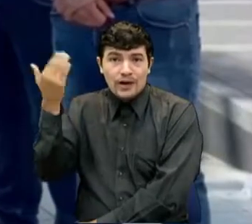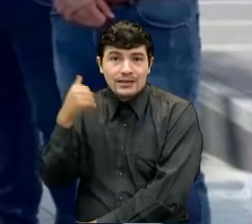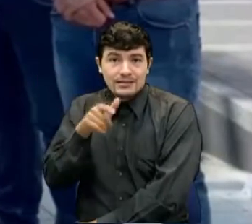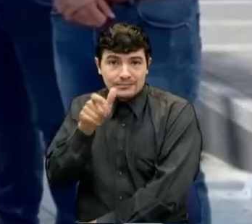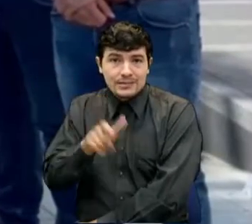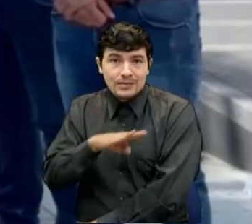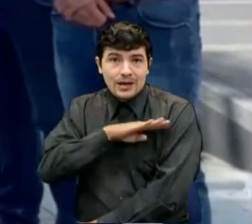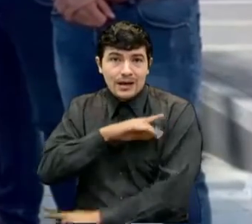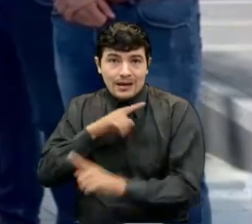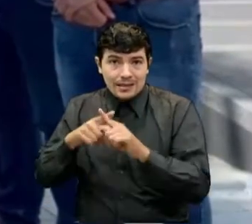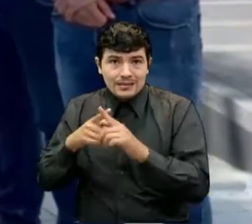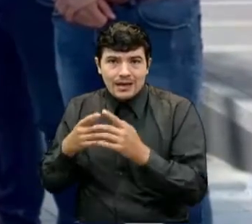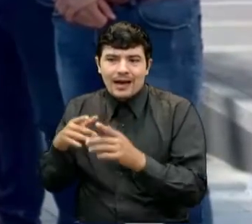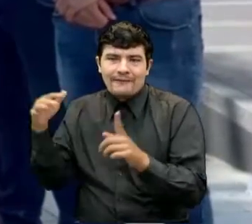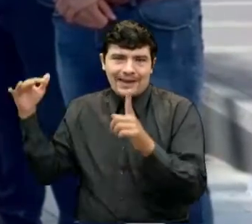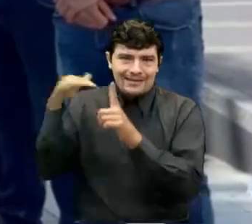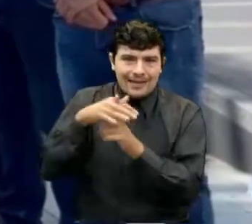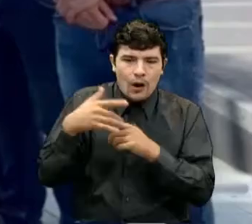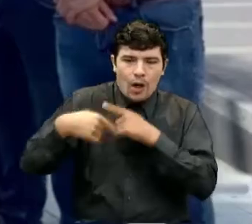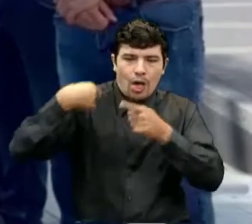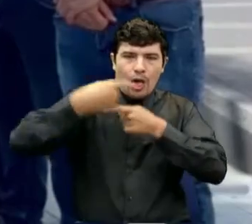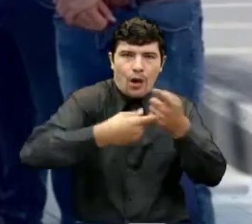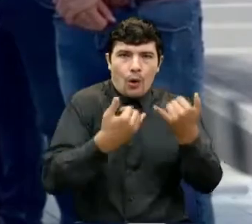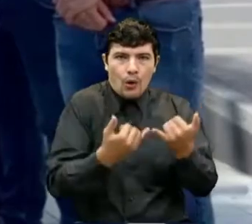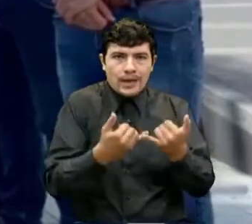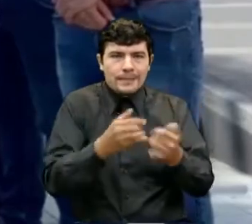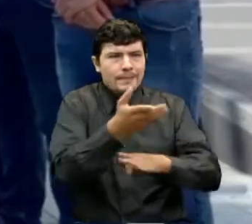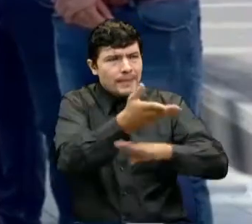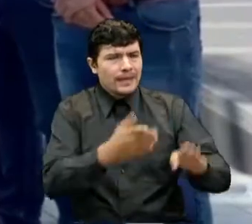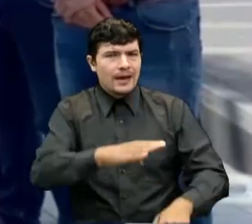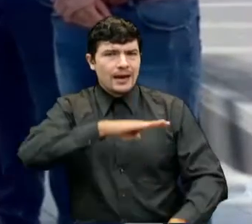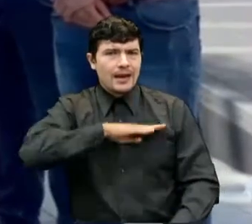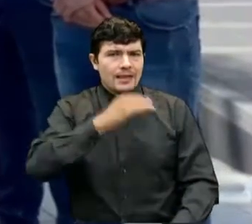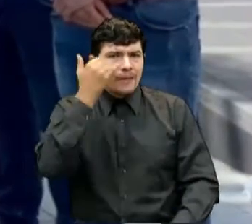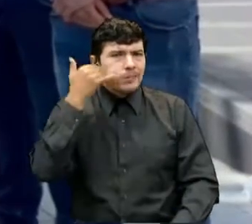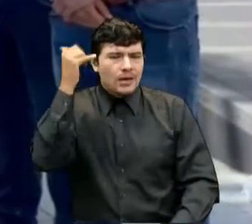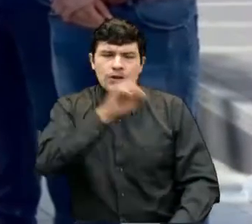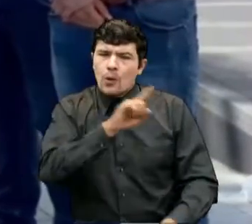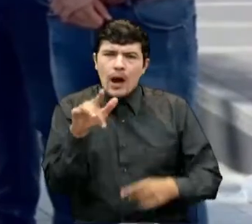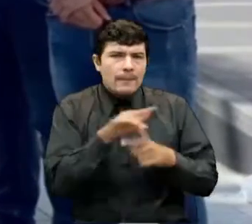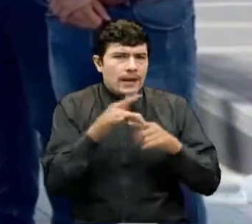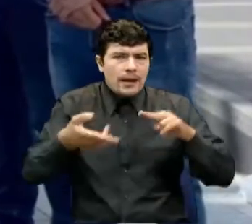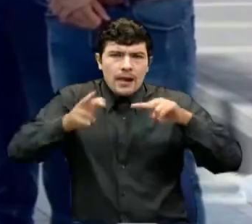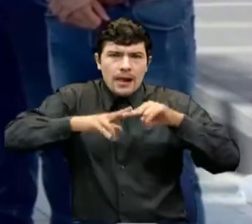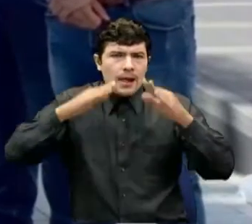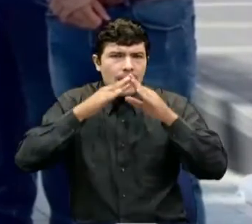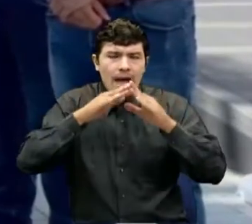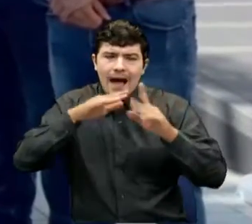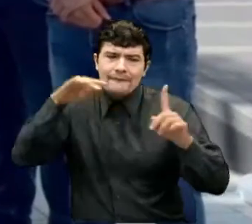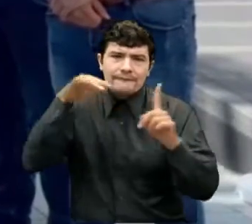estamos solicitando al señor alcalde de la ciudad que no se aplique esta actualización catastral, ya que es lesiva y